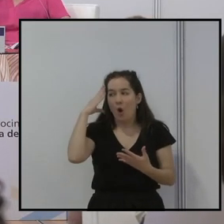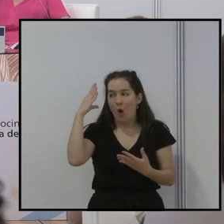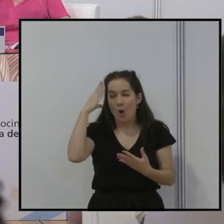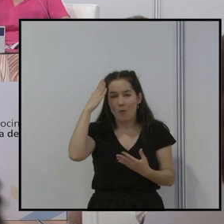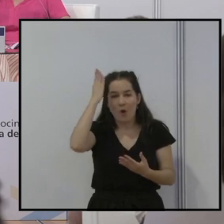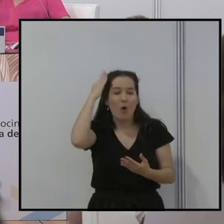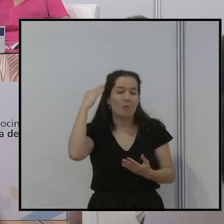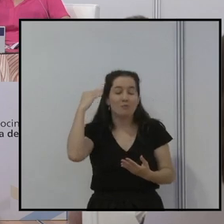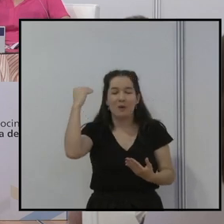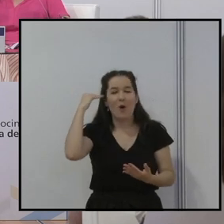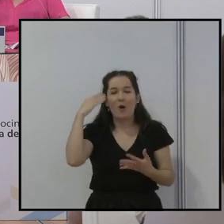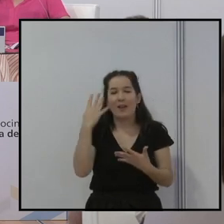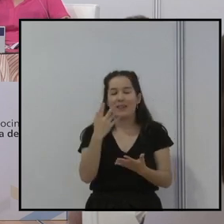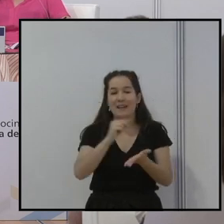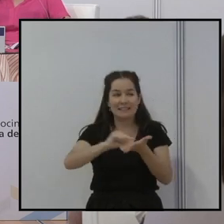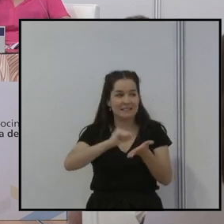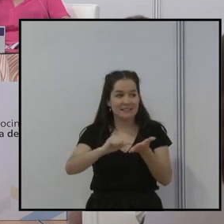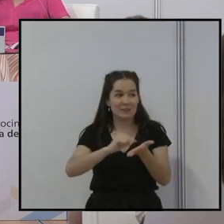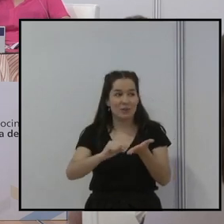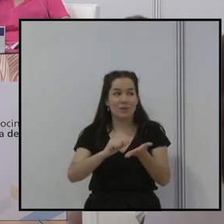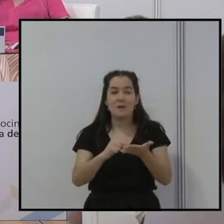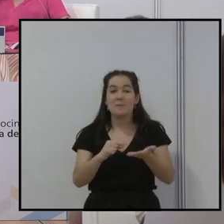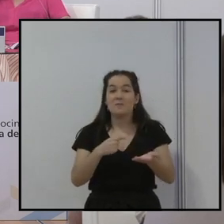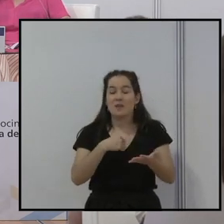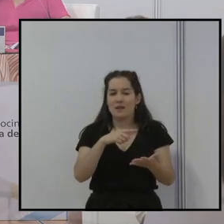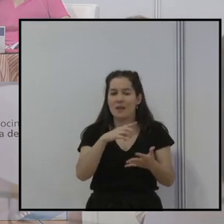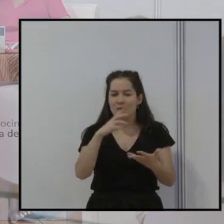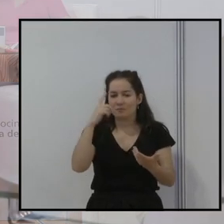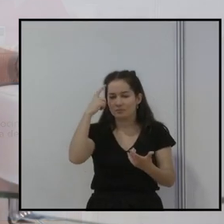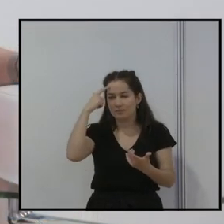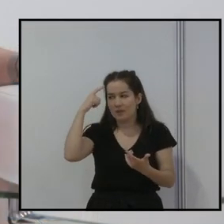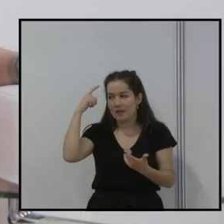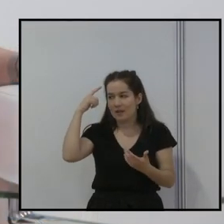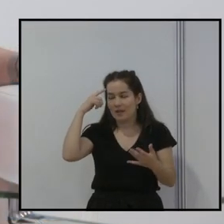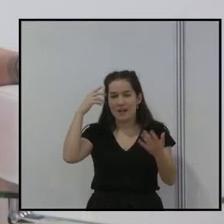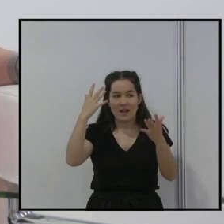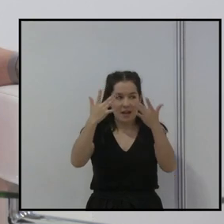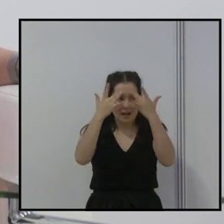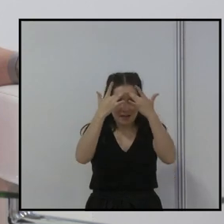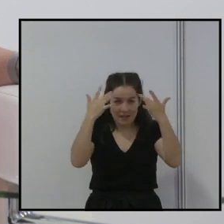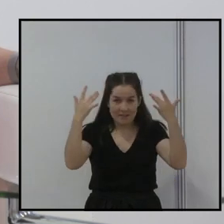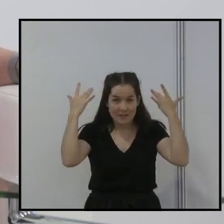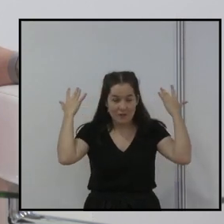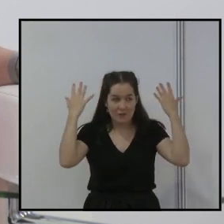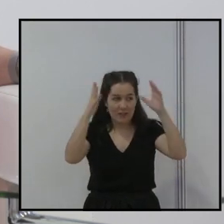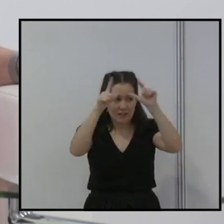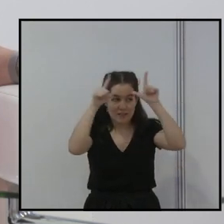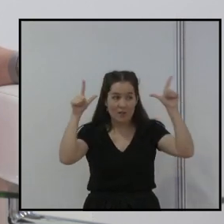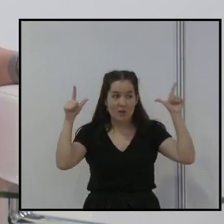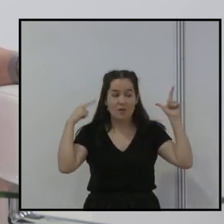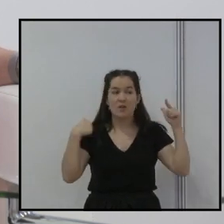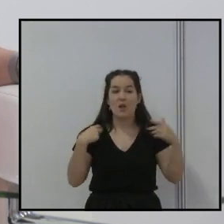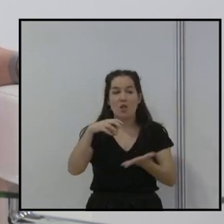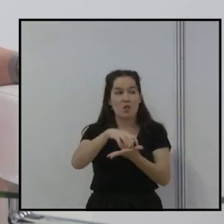diagnosticada como esquizofrénica erróneamente, estuvo 8 años internada a la fuerza en un psiquiátrico,